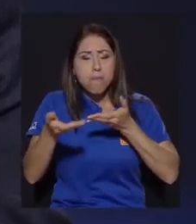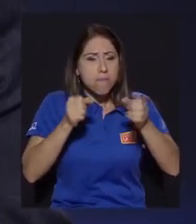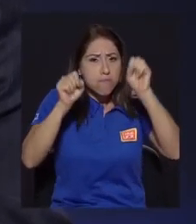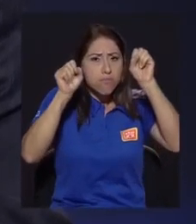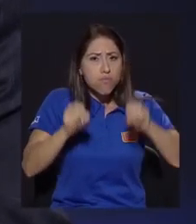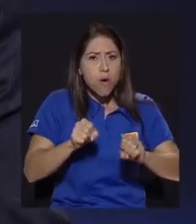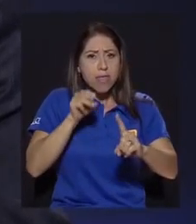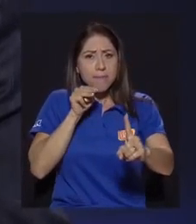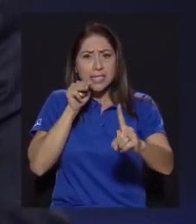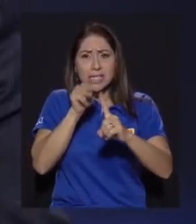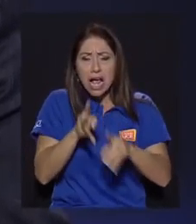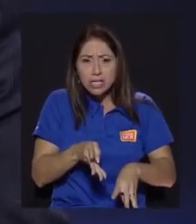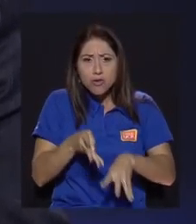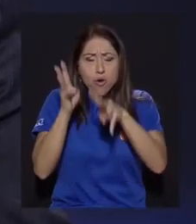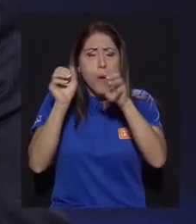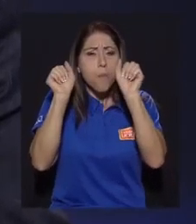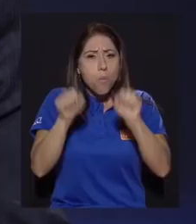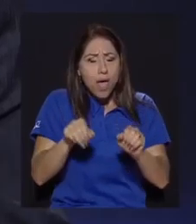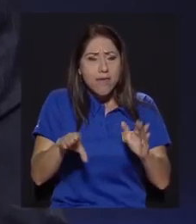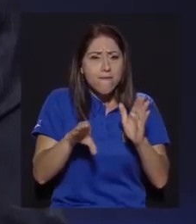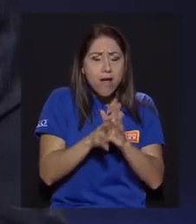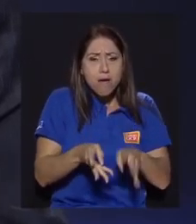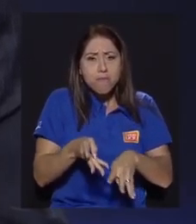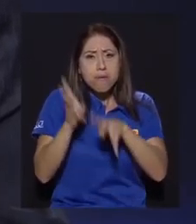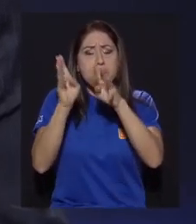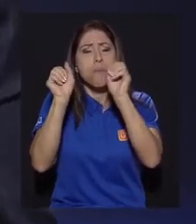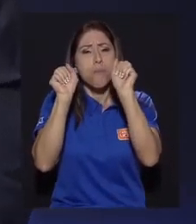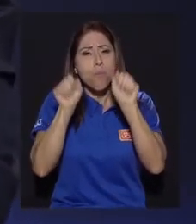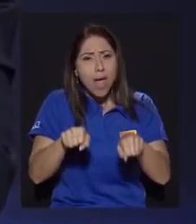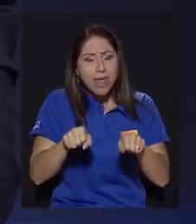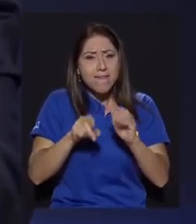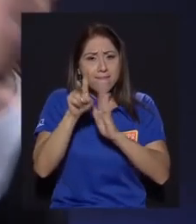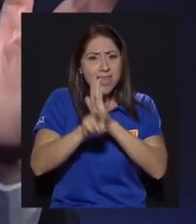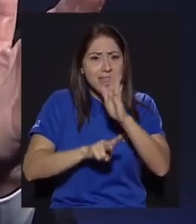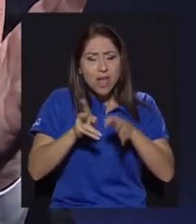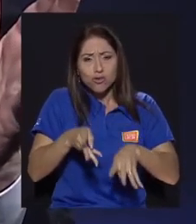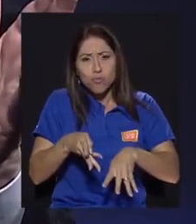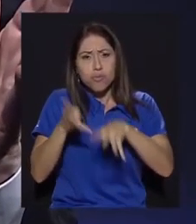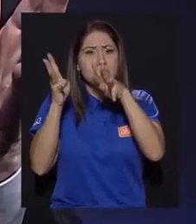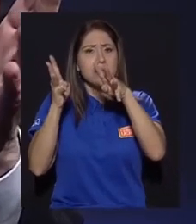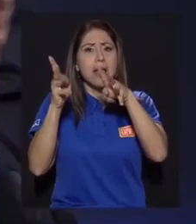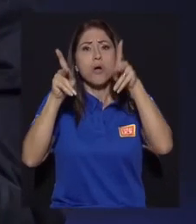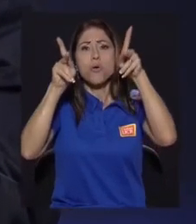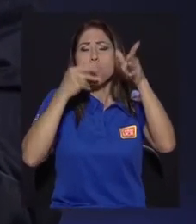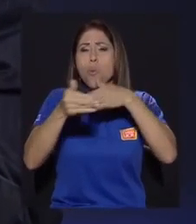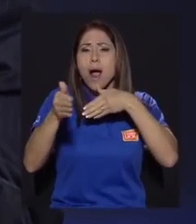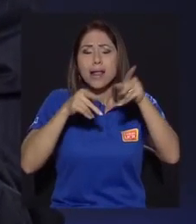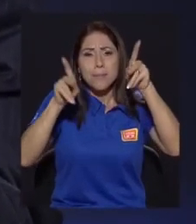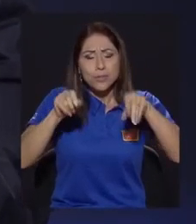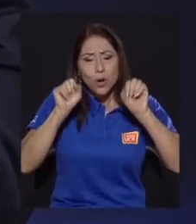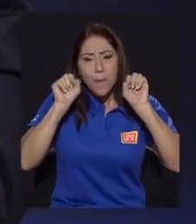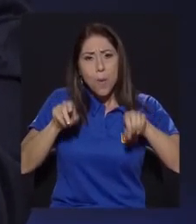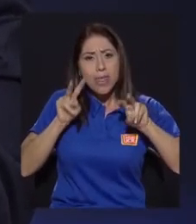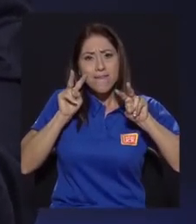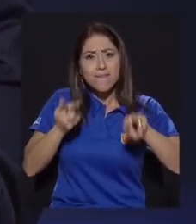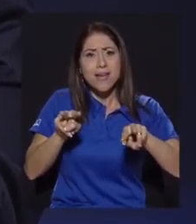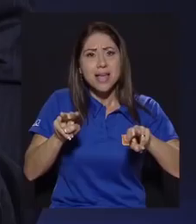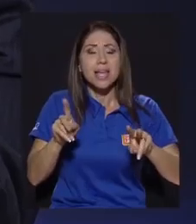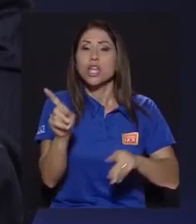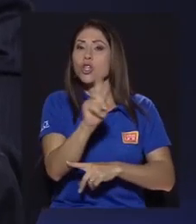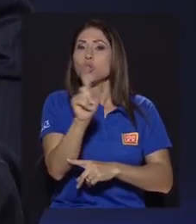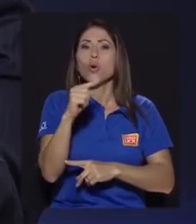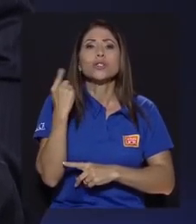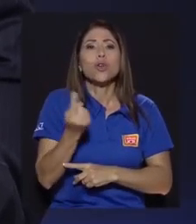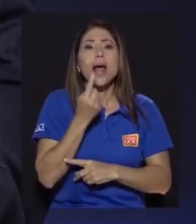poner mensajes y puede poner fotografías y puede poner vídeos en red para que los vea quien quiera de tal manera que ya no es solamente